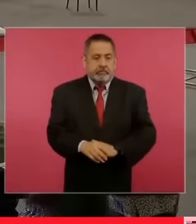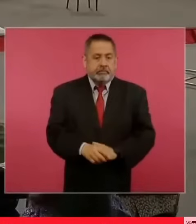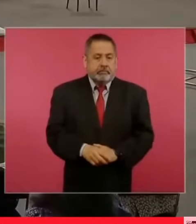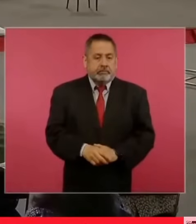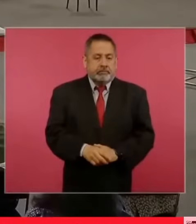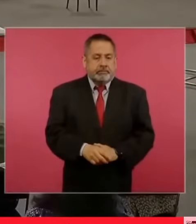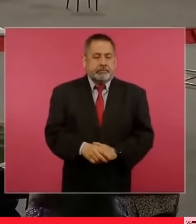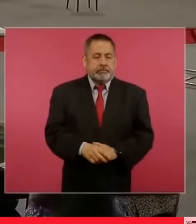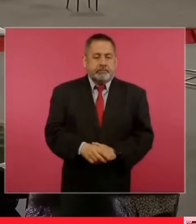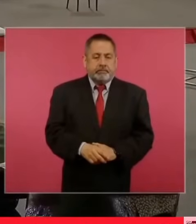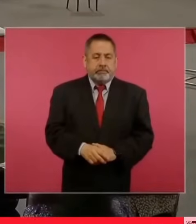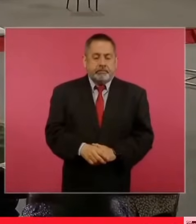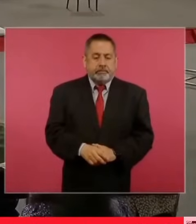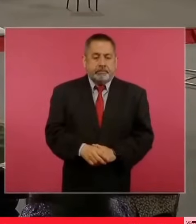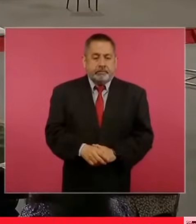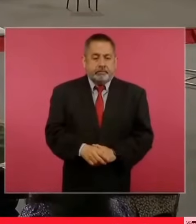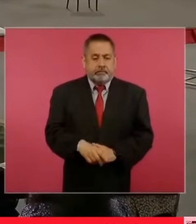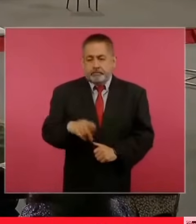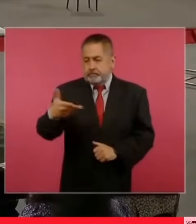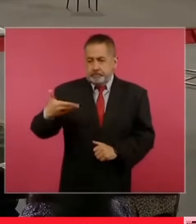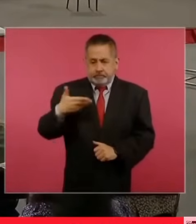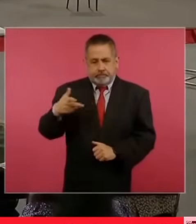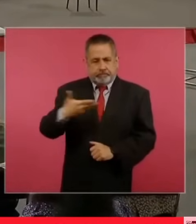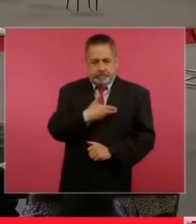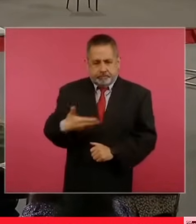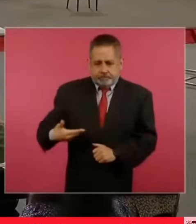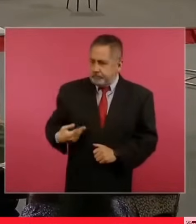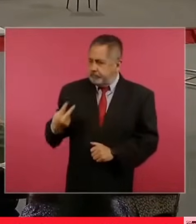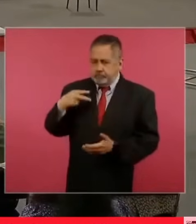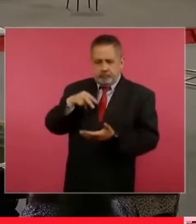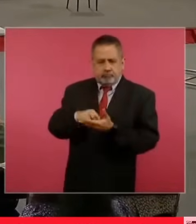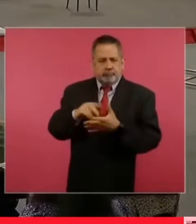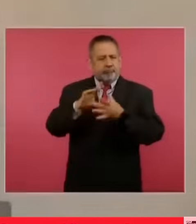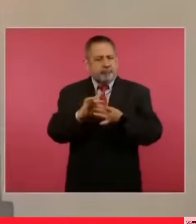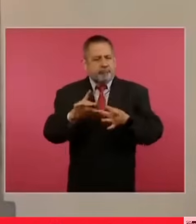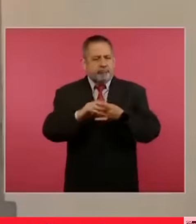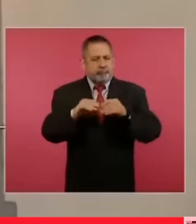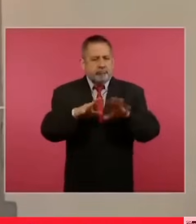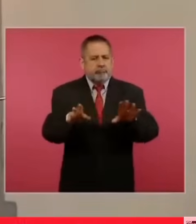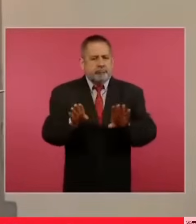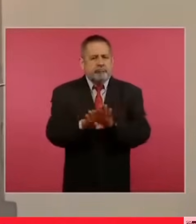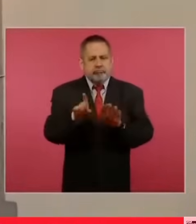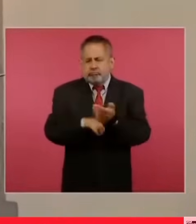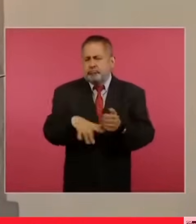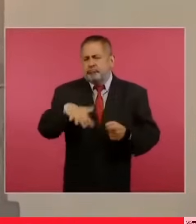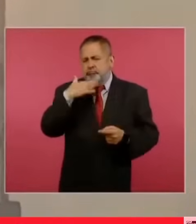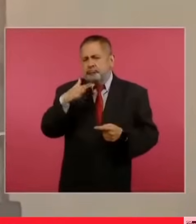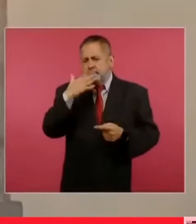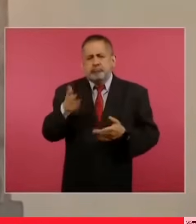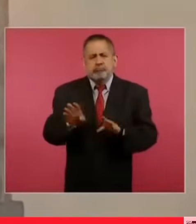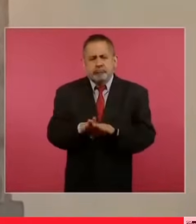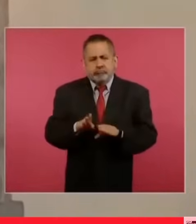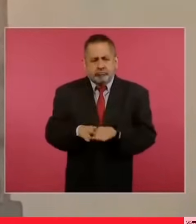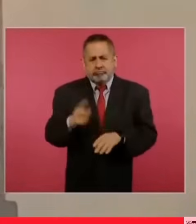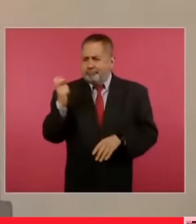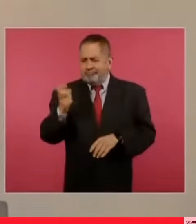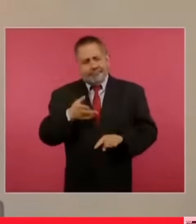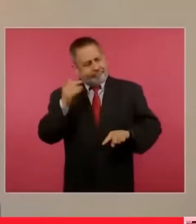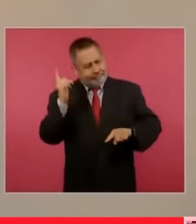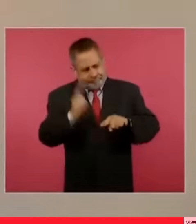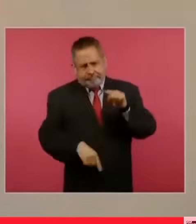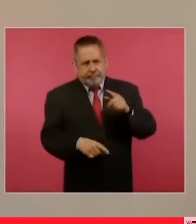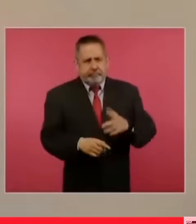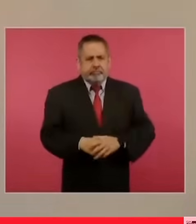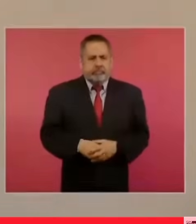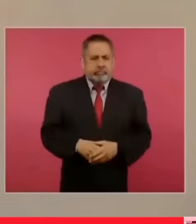Los casos que nos pidió el presidente, que cómo estamos combatiendo la corrupción con este tipo de acciones. Si